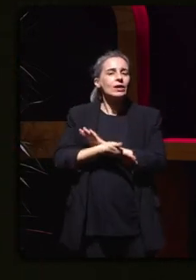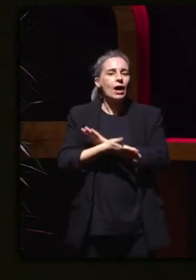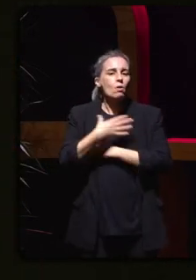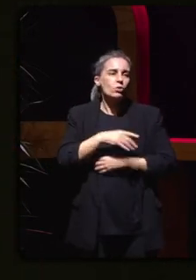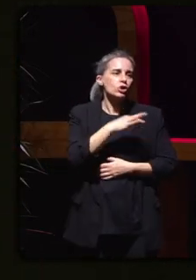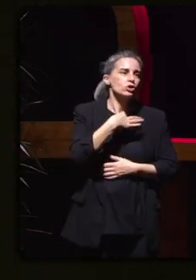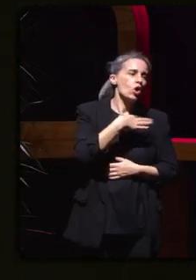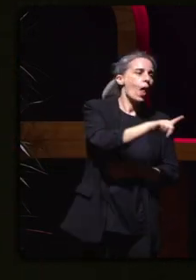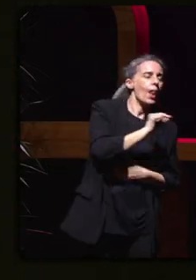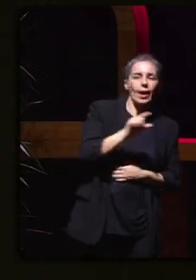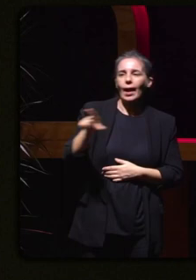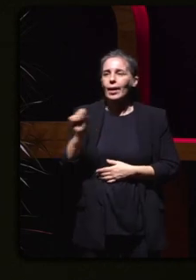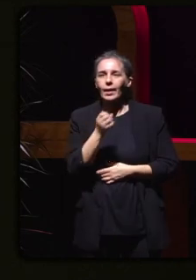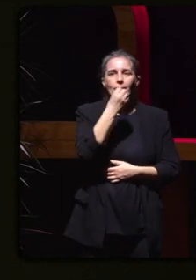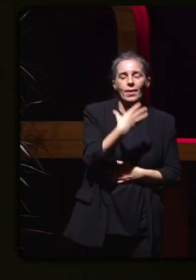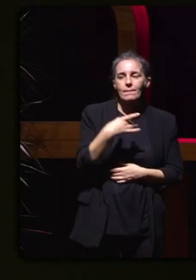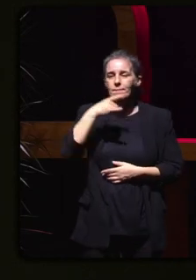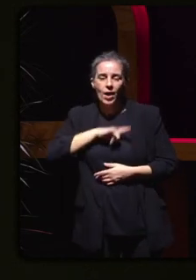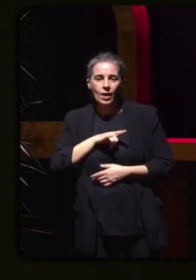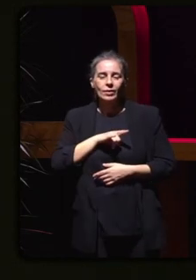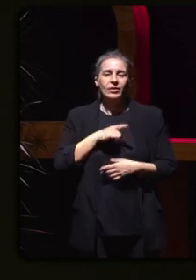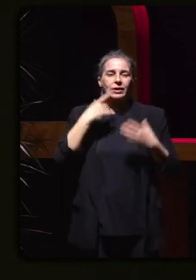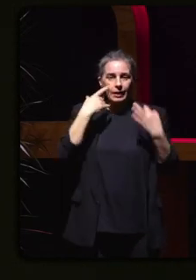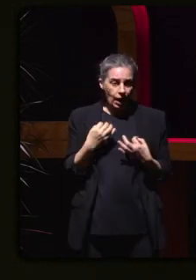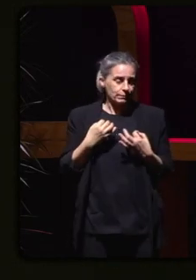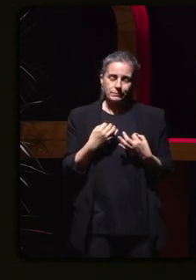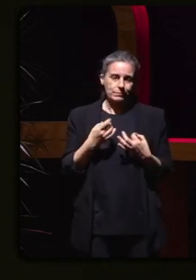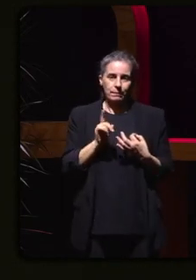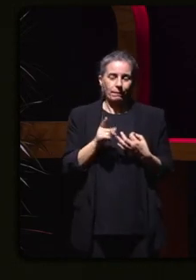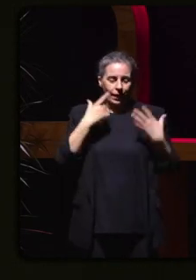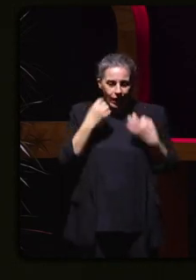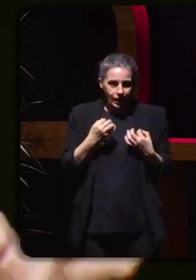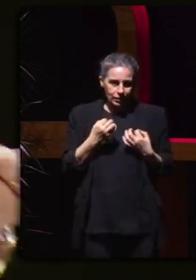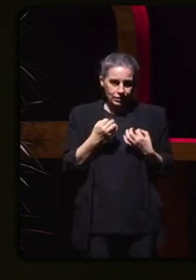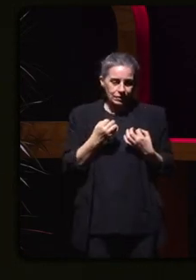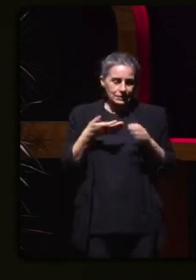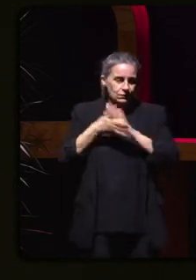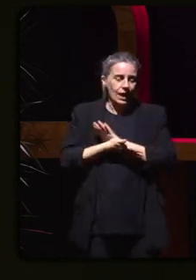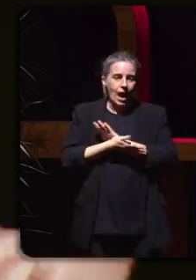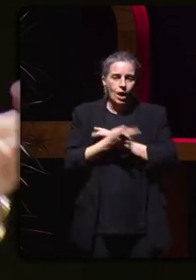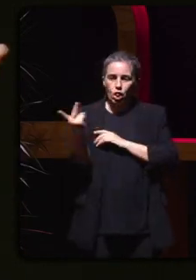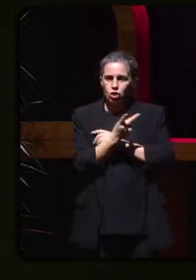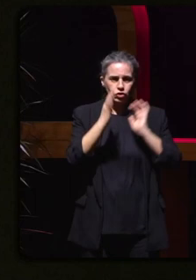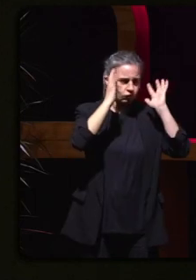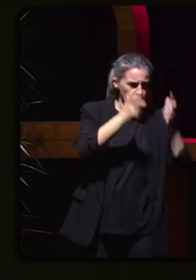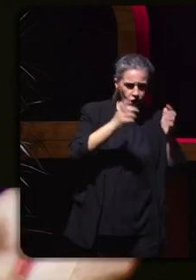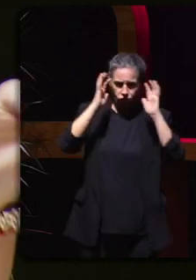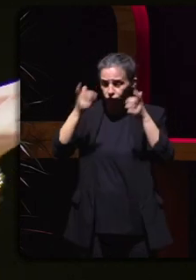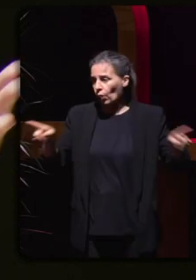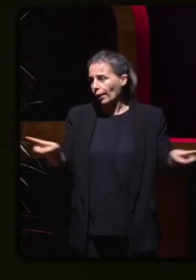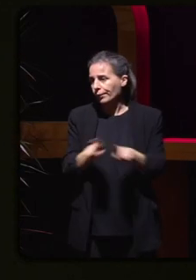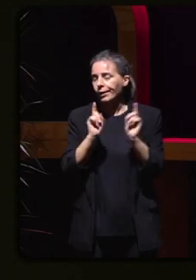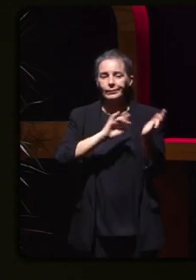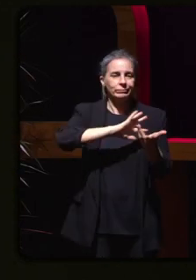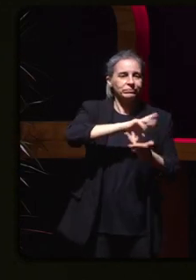sentido de el esfuerzo tan enorme que conlleva sacar adelante una serie de televisión un programa en directo unos informativos